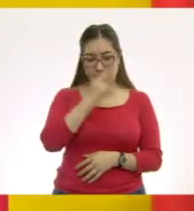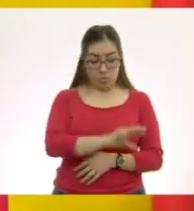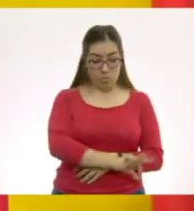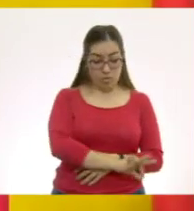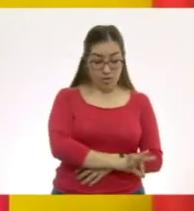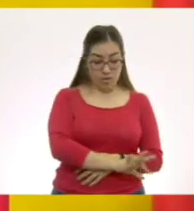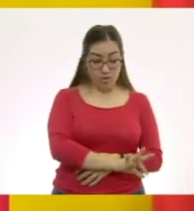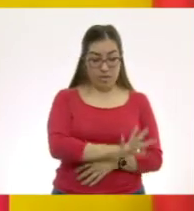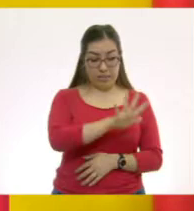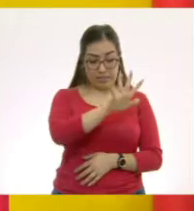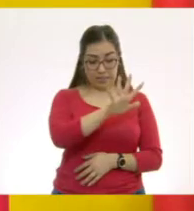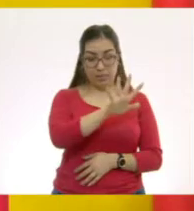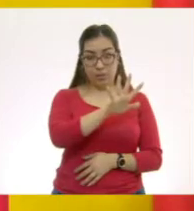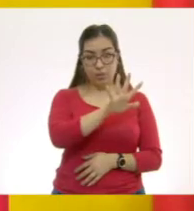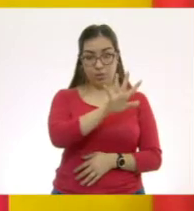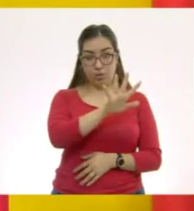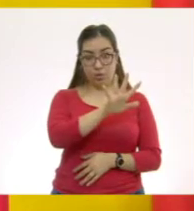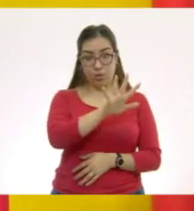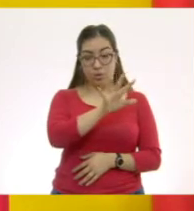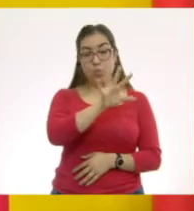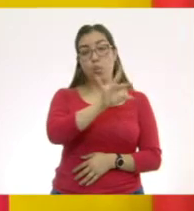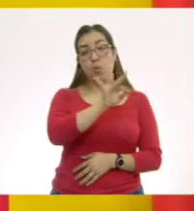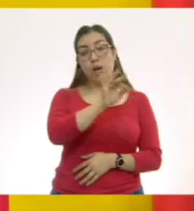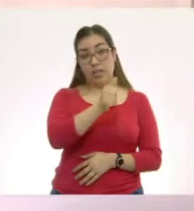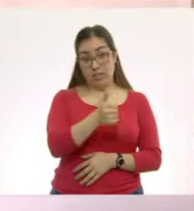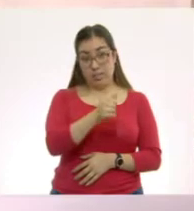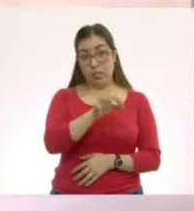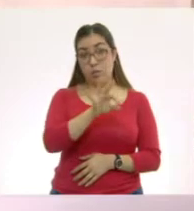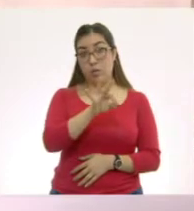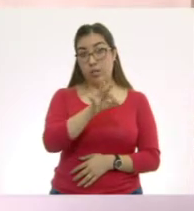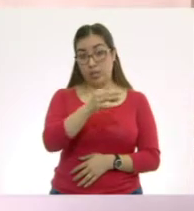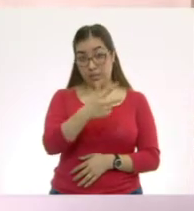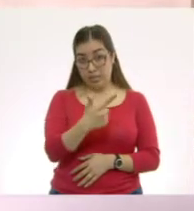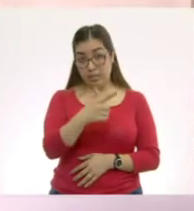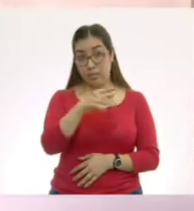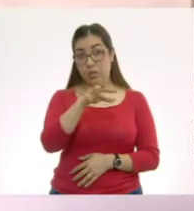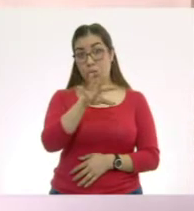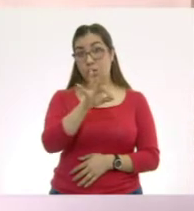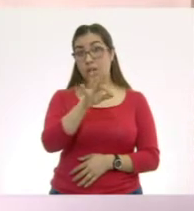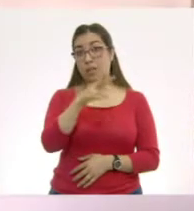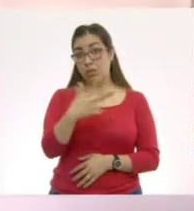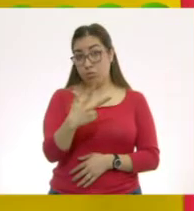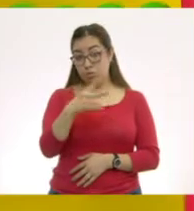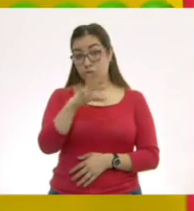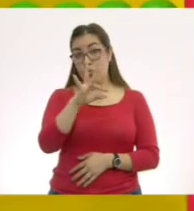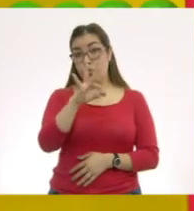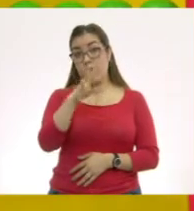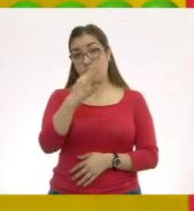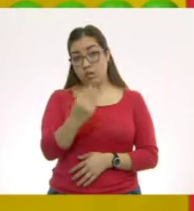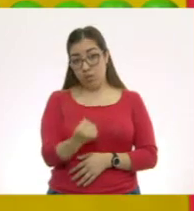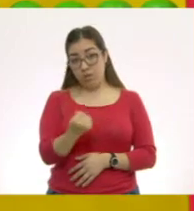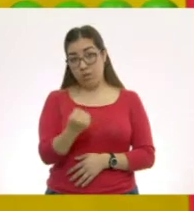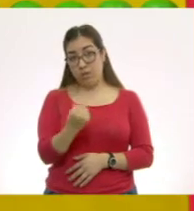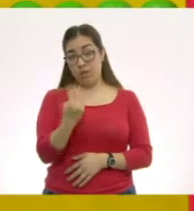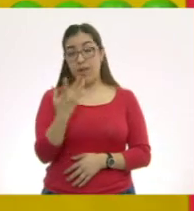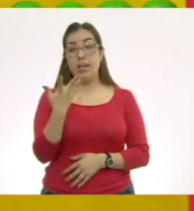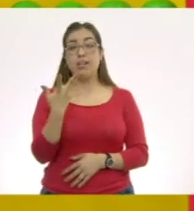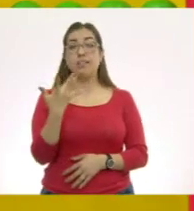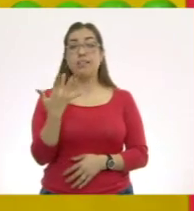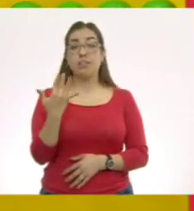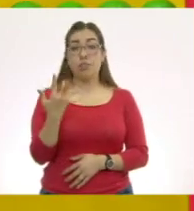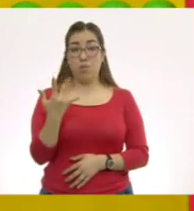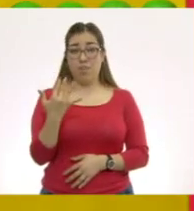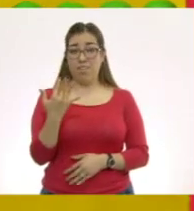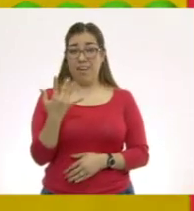45, 45, 46, 47, 48, 49